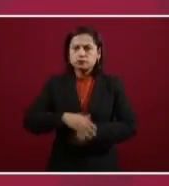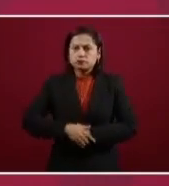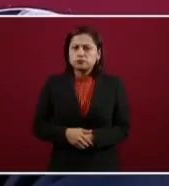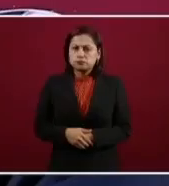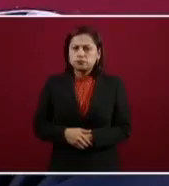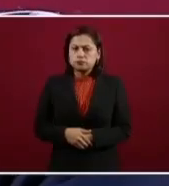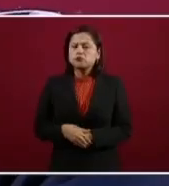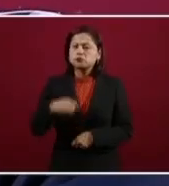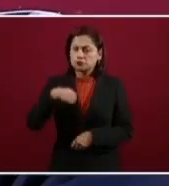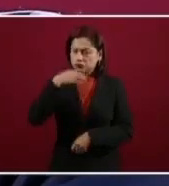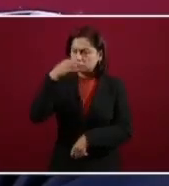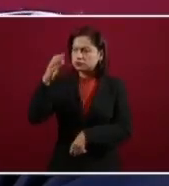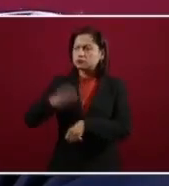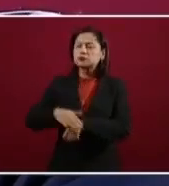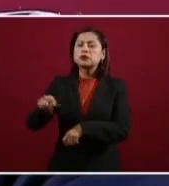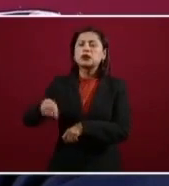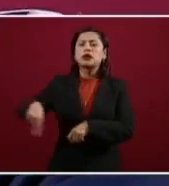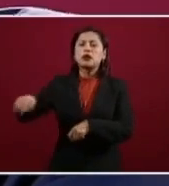expedientes